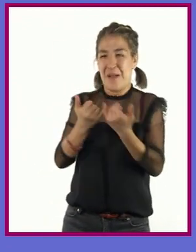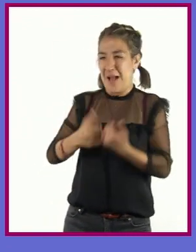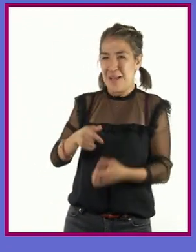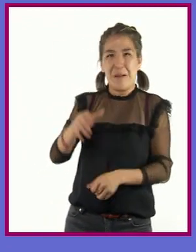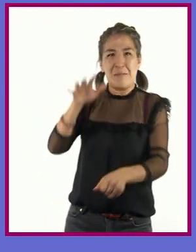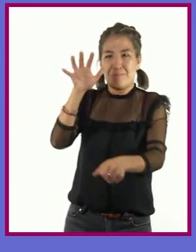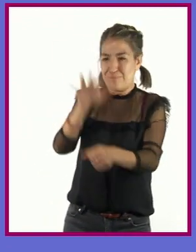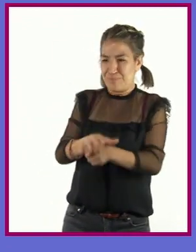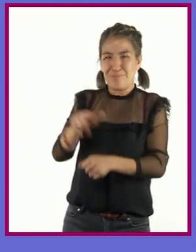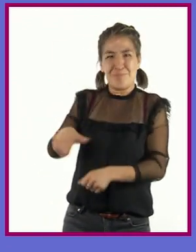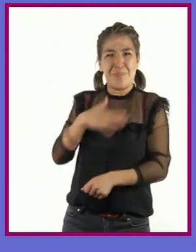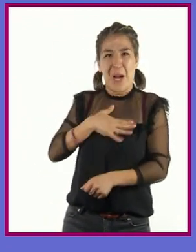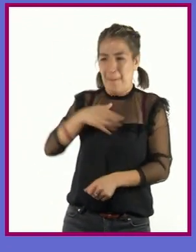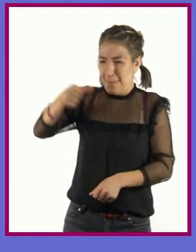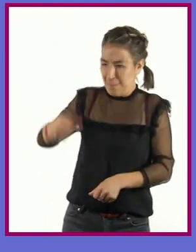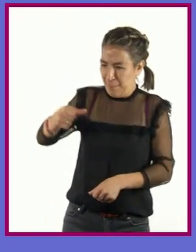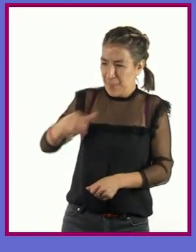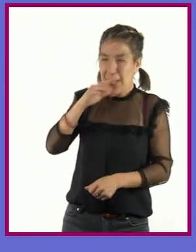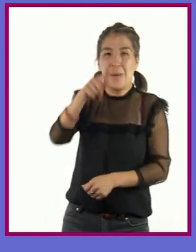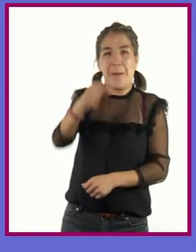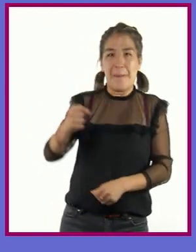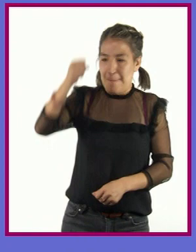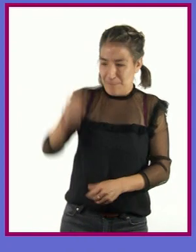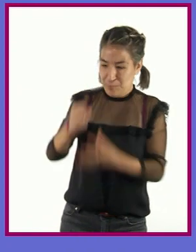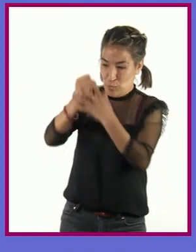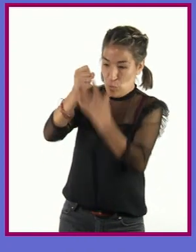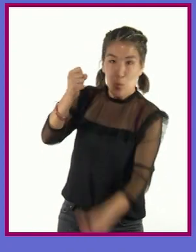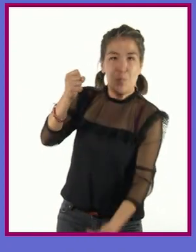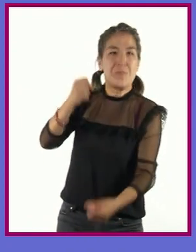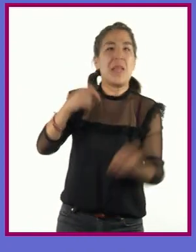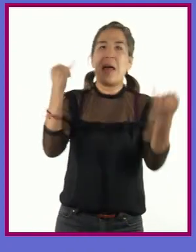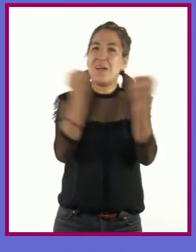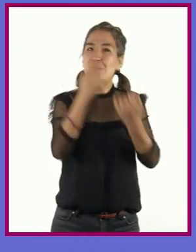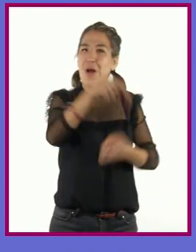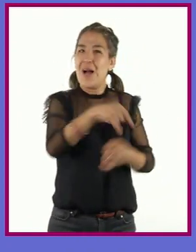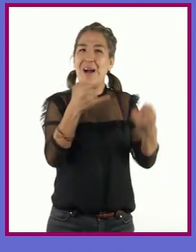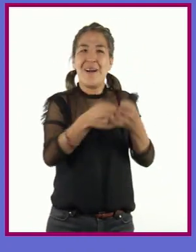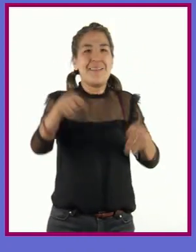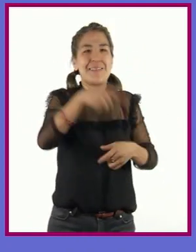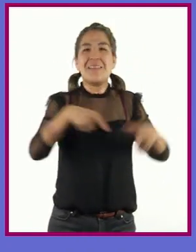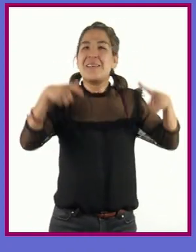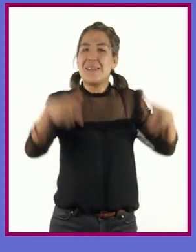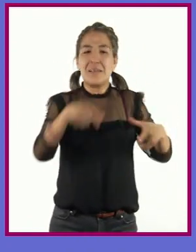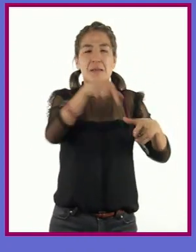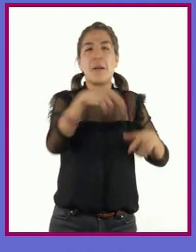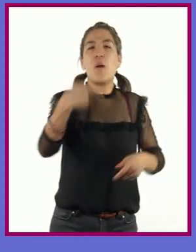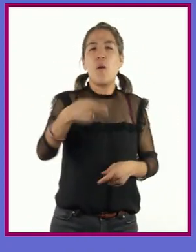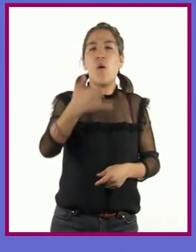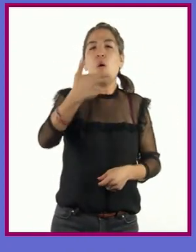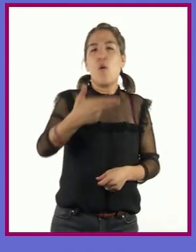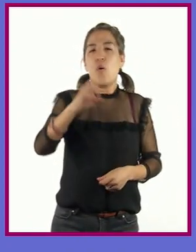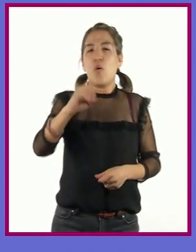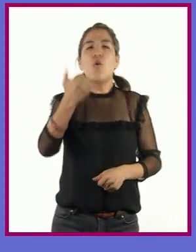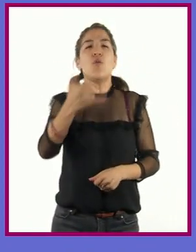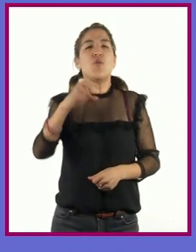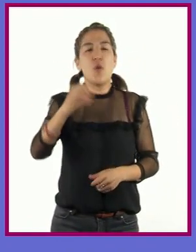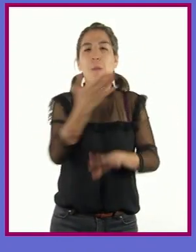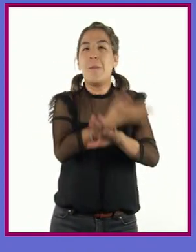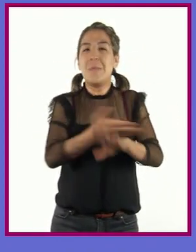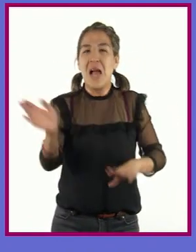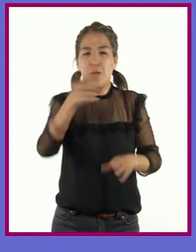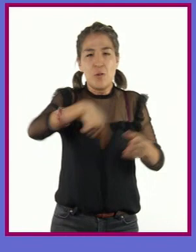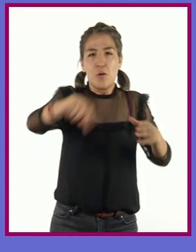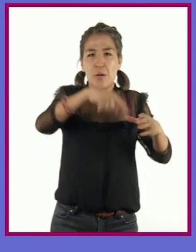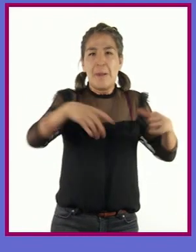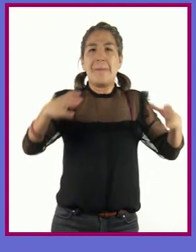lavabo? Existe la teoría de que un hoyo negro avienta lo que se traga por una salida que podríamos llamar hoyo blanco. Ambos extremos